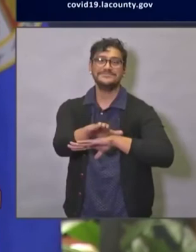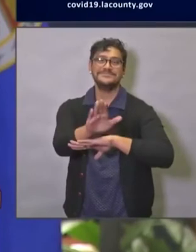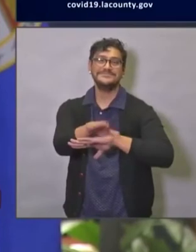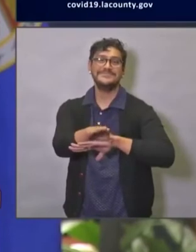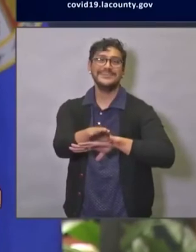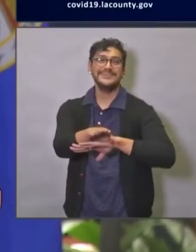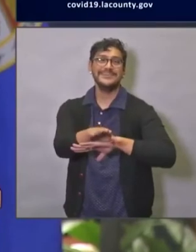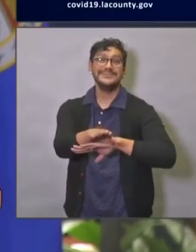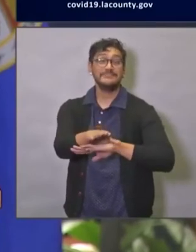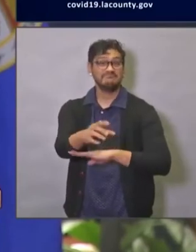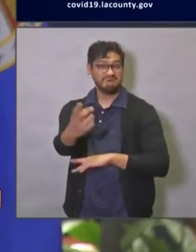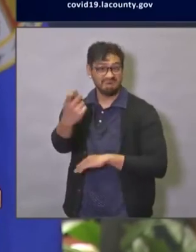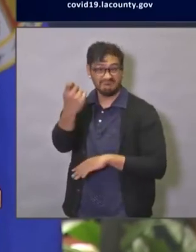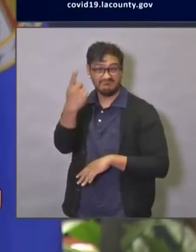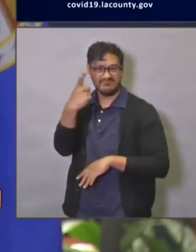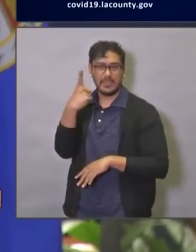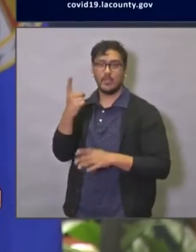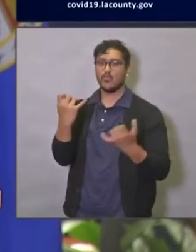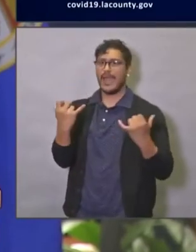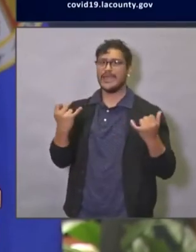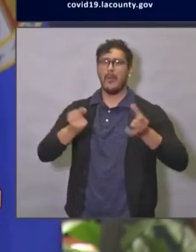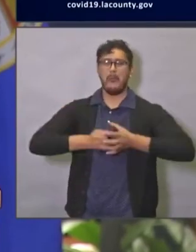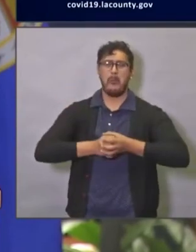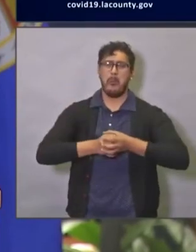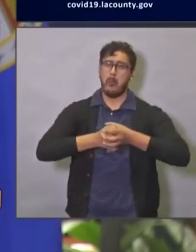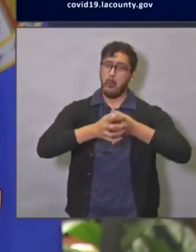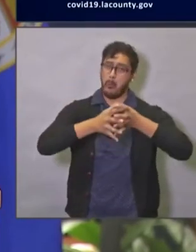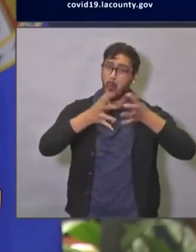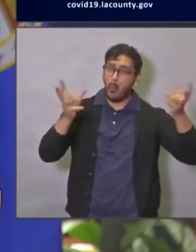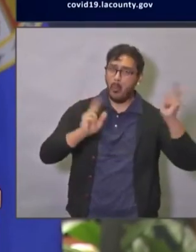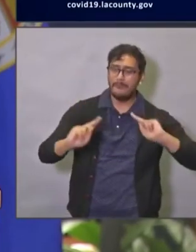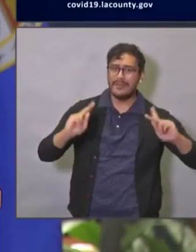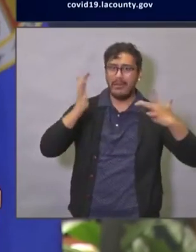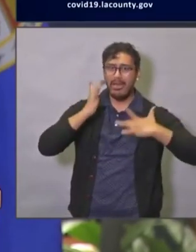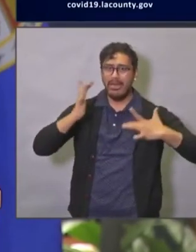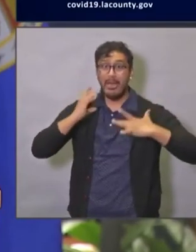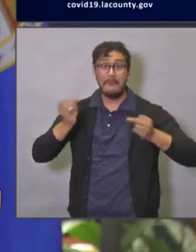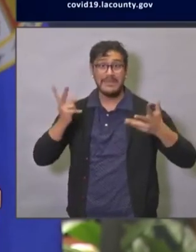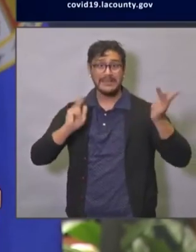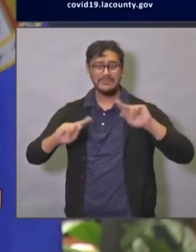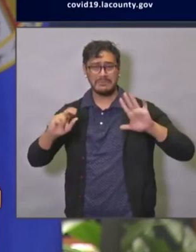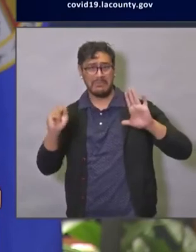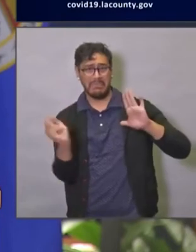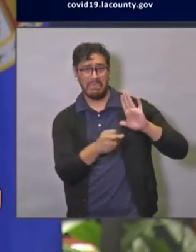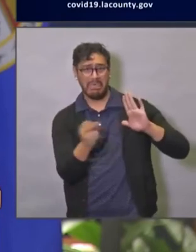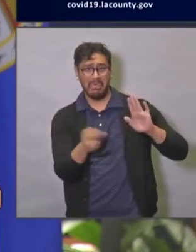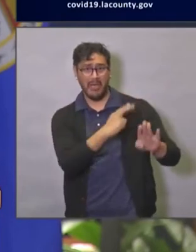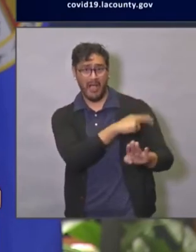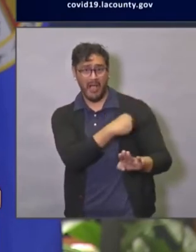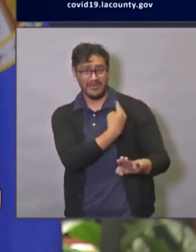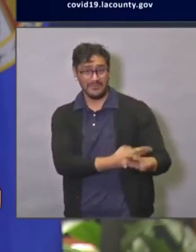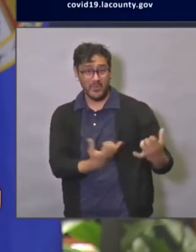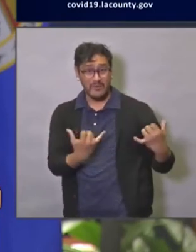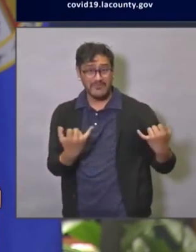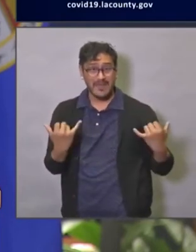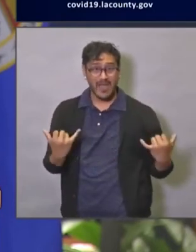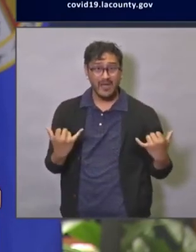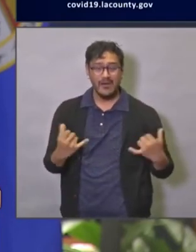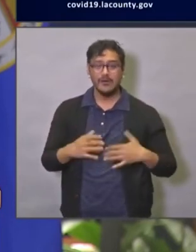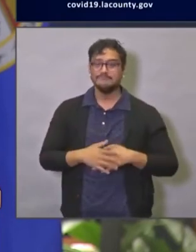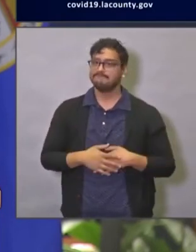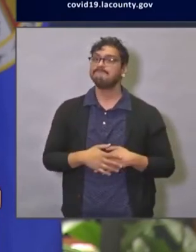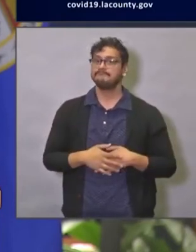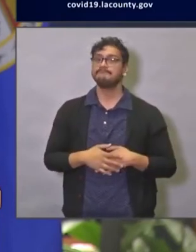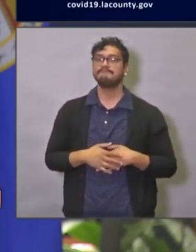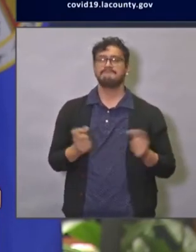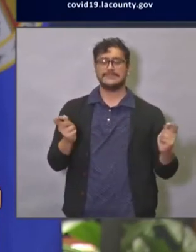fuerte aumento de casos y hospitalizaciones que estamos viendo actualmente estamos actualizando nuestra orden del